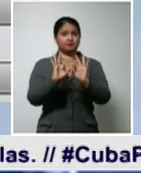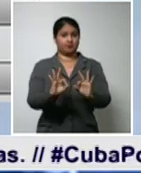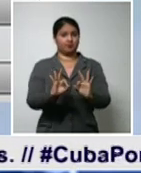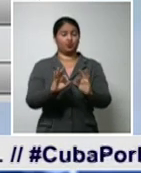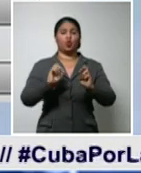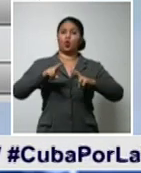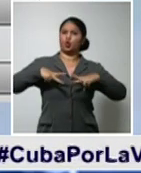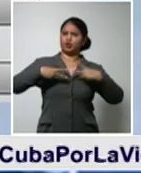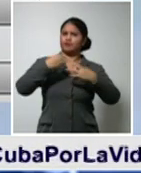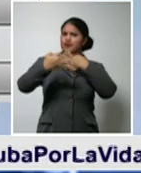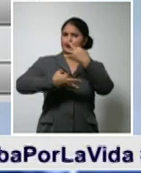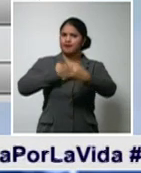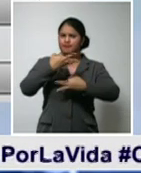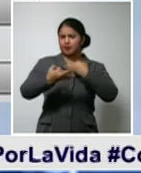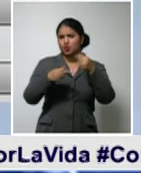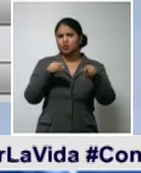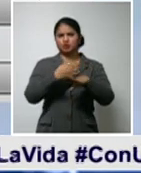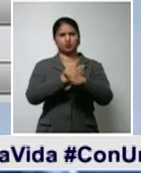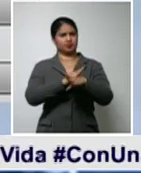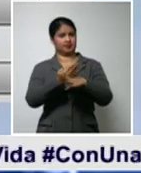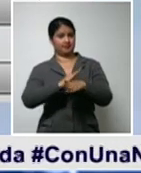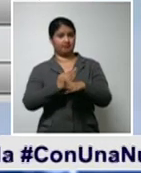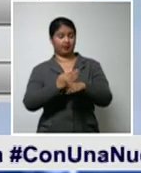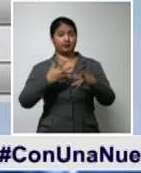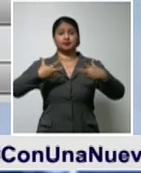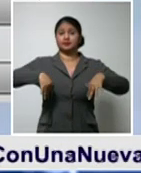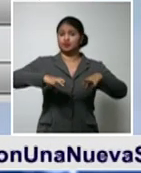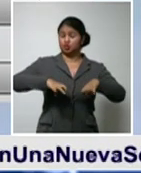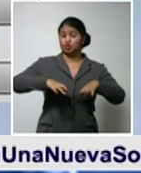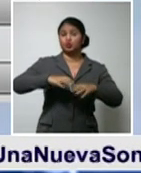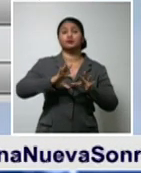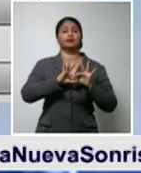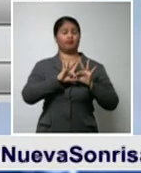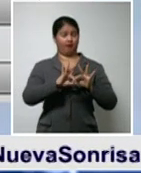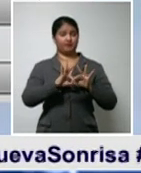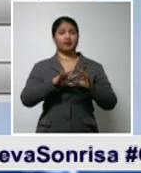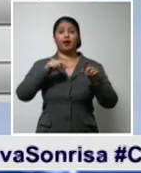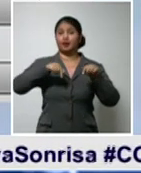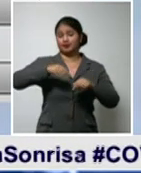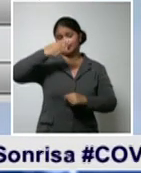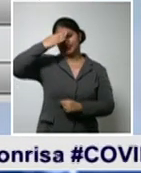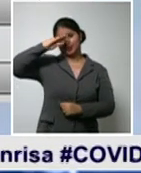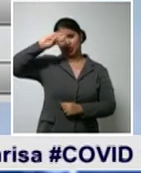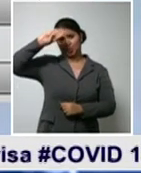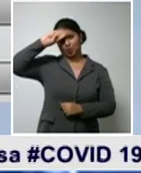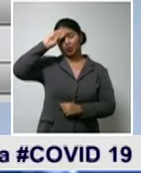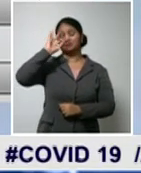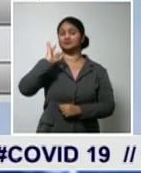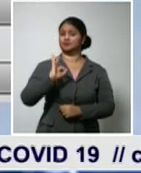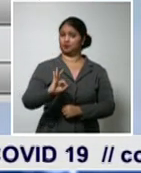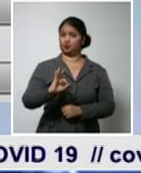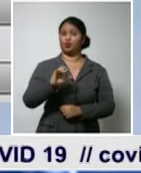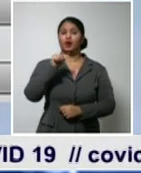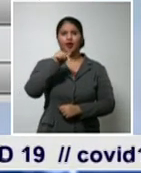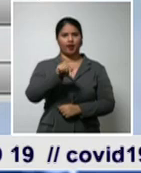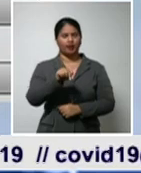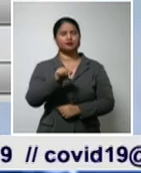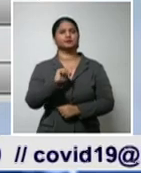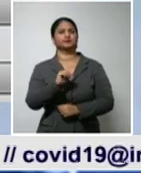o traducen la complejidad epidemiológica que enfrenta nuestro país. Con este comportamiento